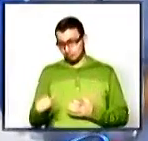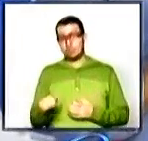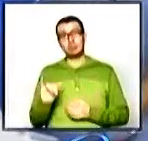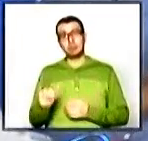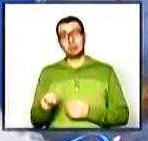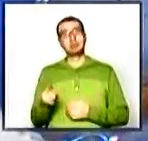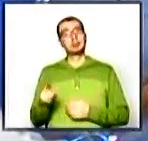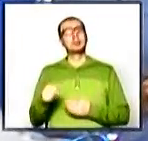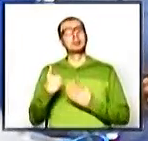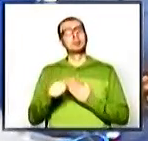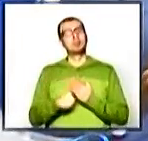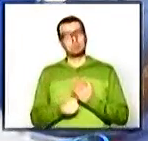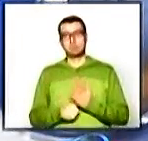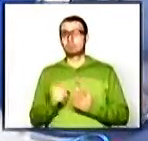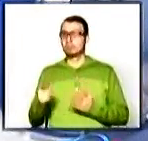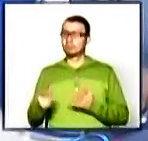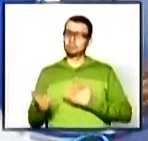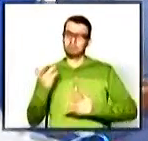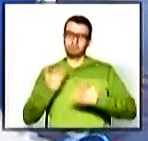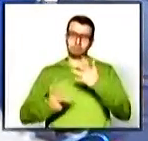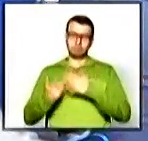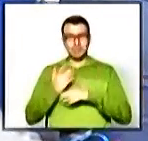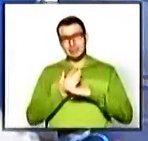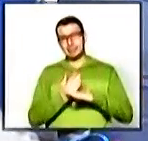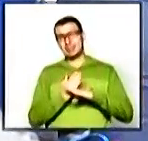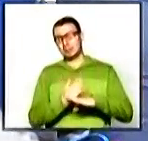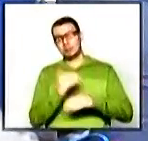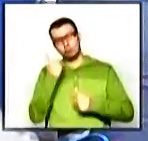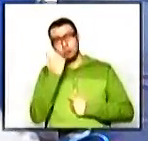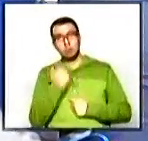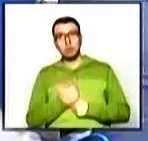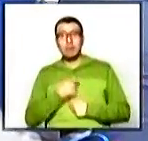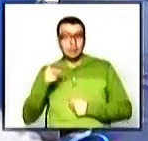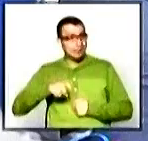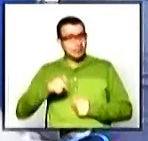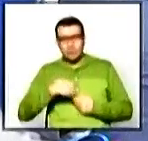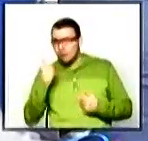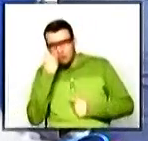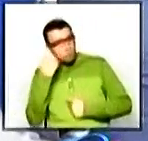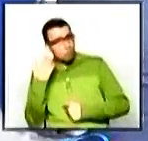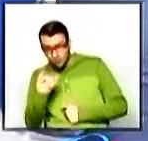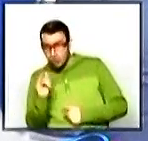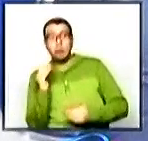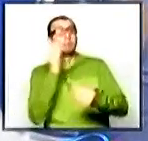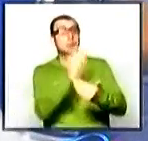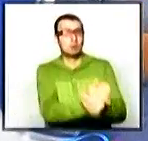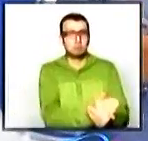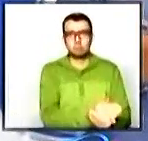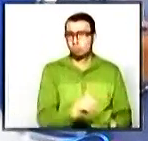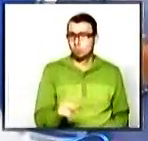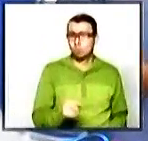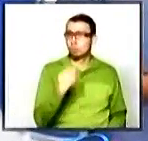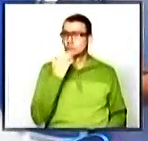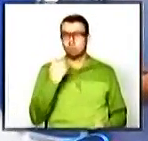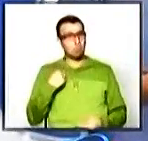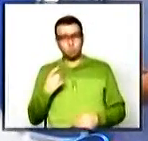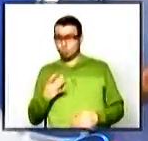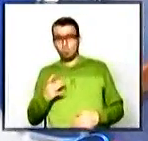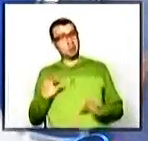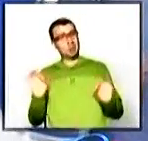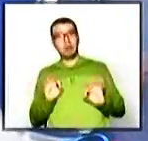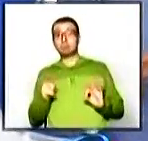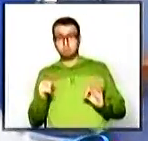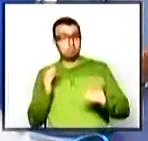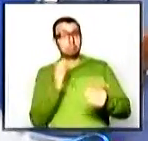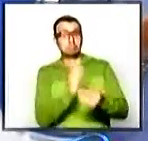de prevención. Esto no tiene que esperar no estar enfermo para hacerlo. Si ustedes lo pueden hacer preventivamente,